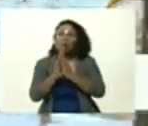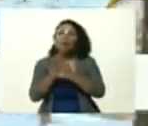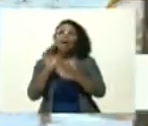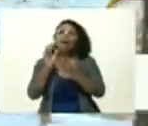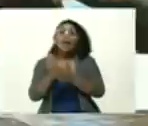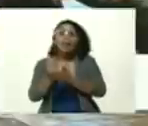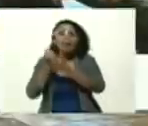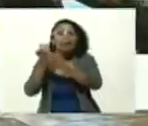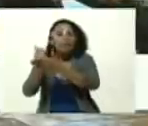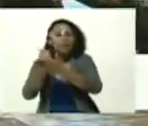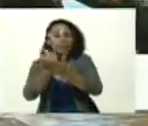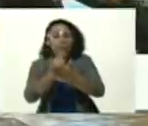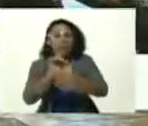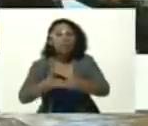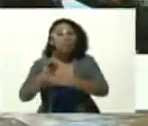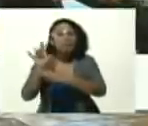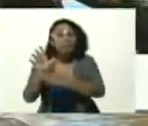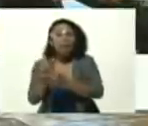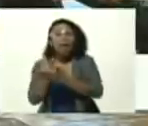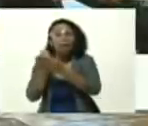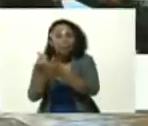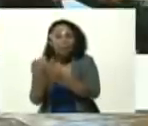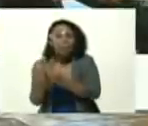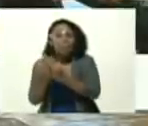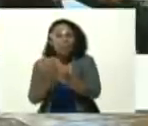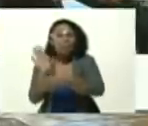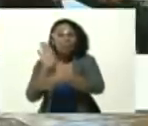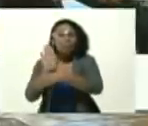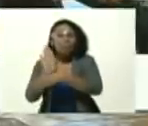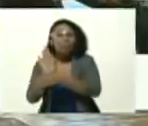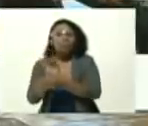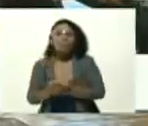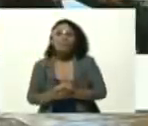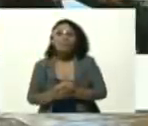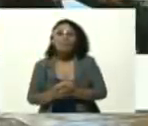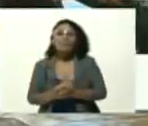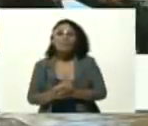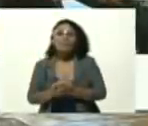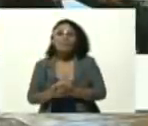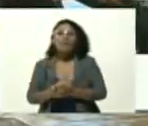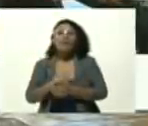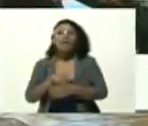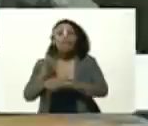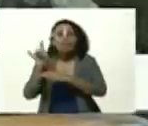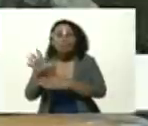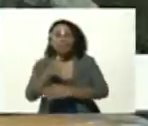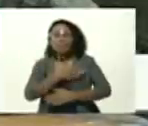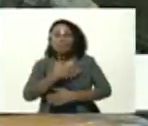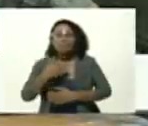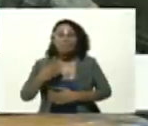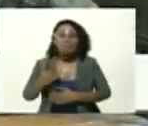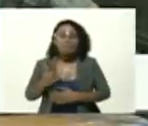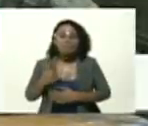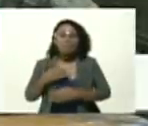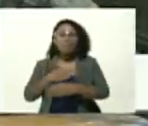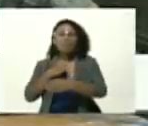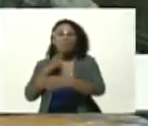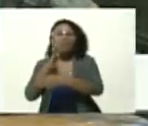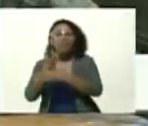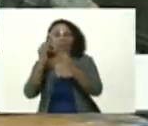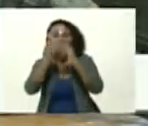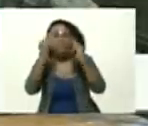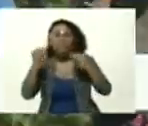ayudar, déjense acompañar, proteger, déjense querer. Y vayan a los